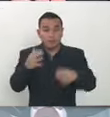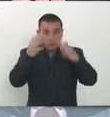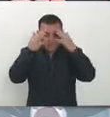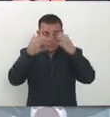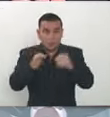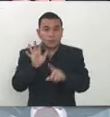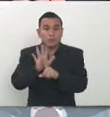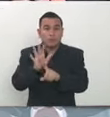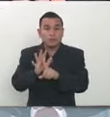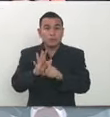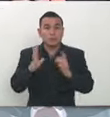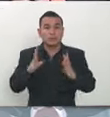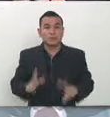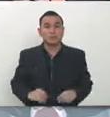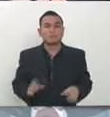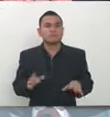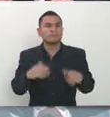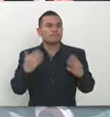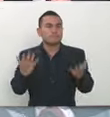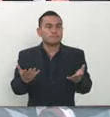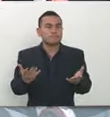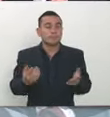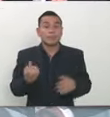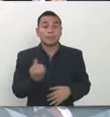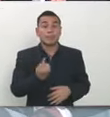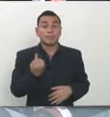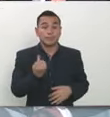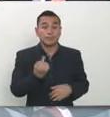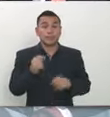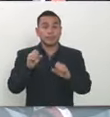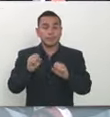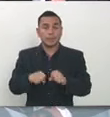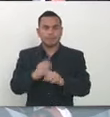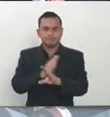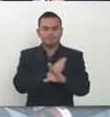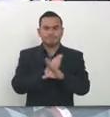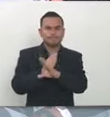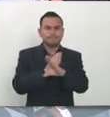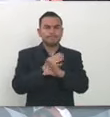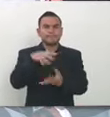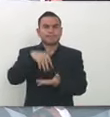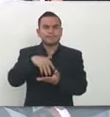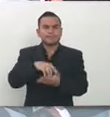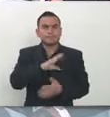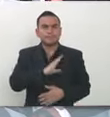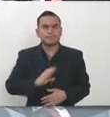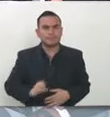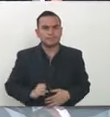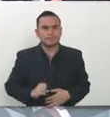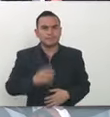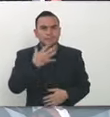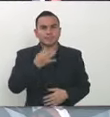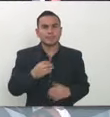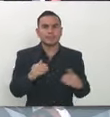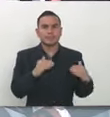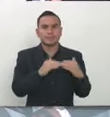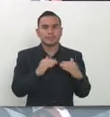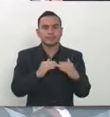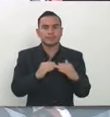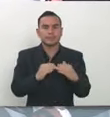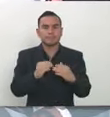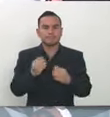su gobierno y la suya en personal para proteger a la población salvadoreña, pero también